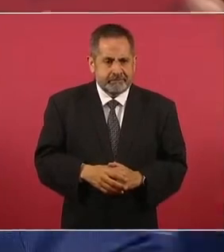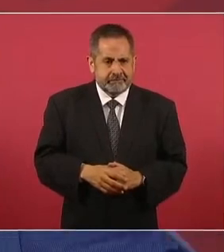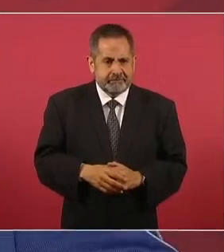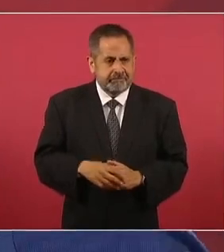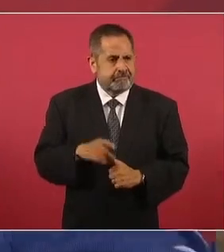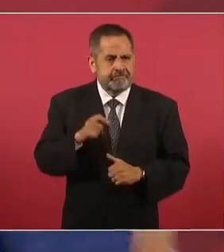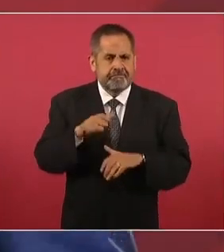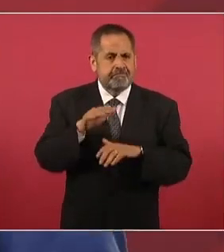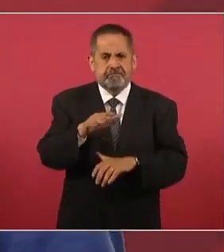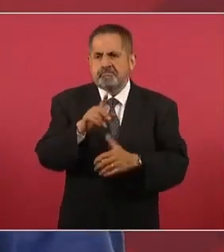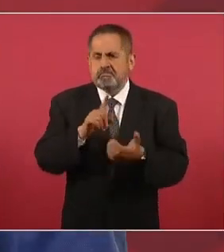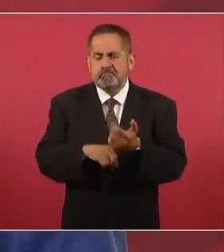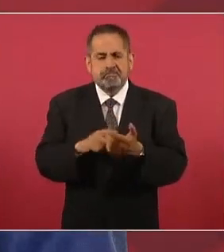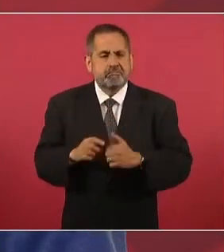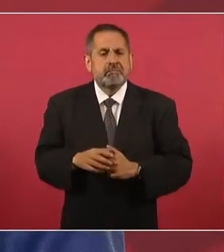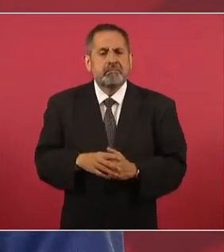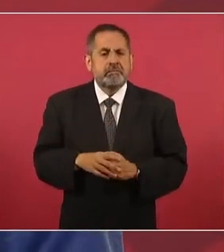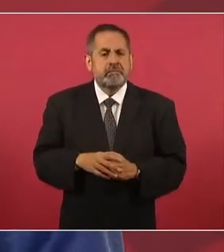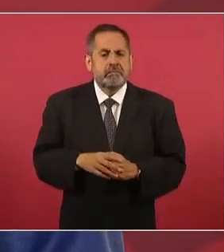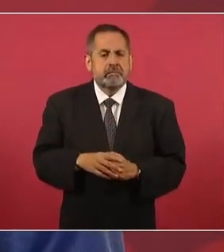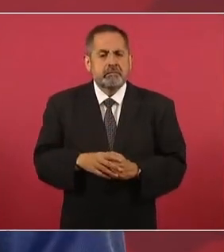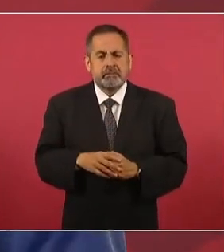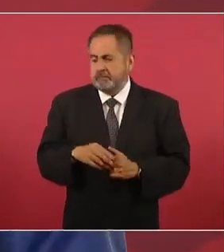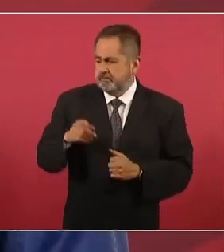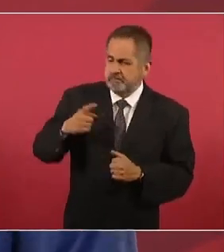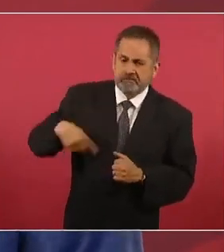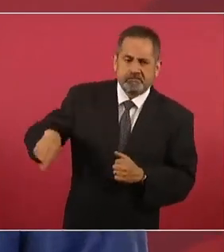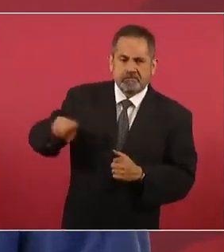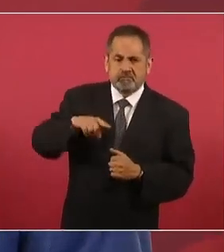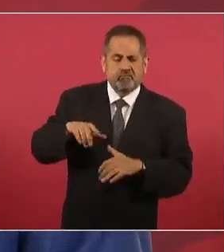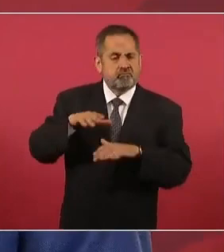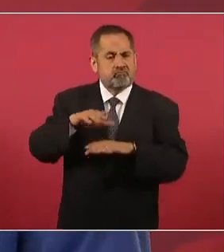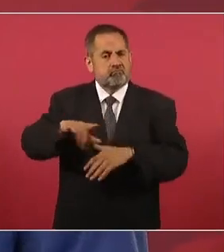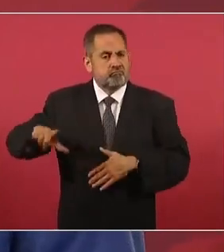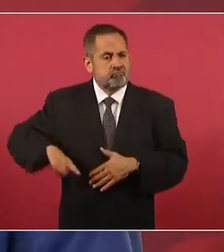se trata de asuntos de